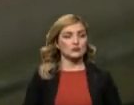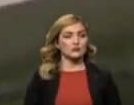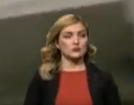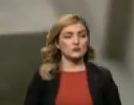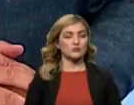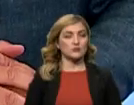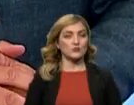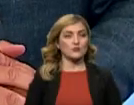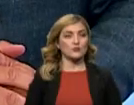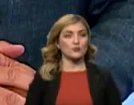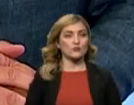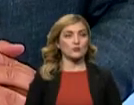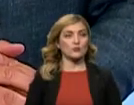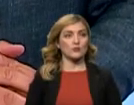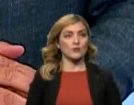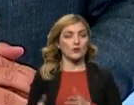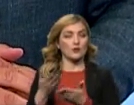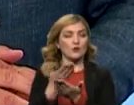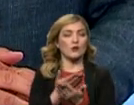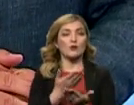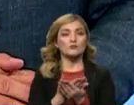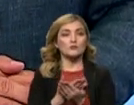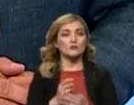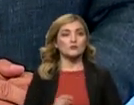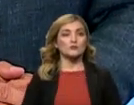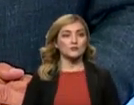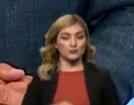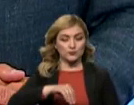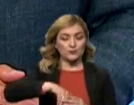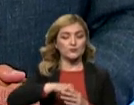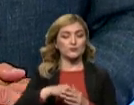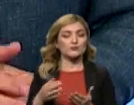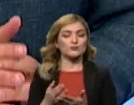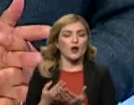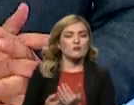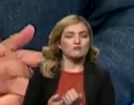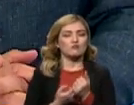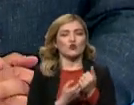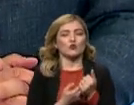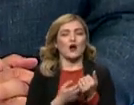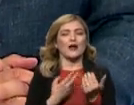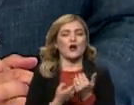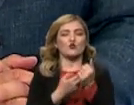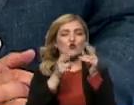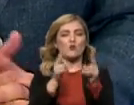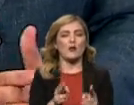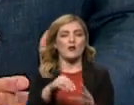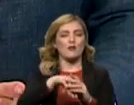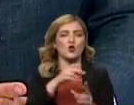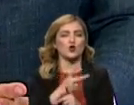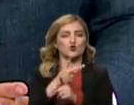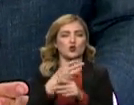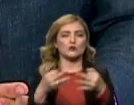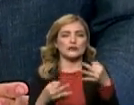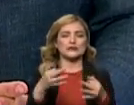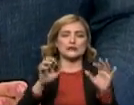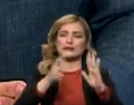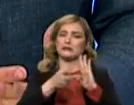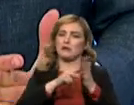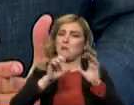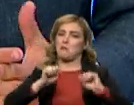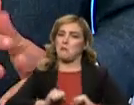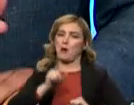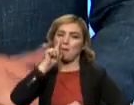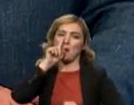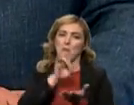horas. Una propuesta de optimización de recursos del talento humano dentro del Consejo de la Judicatura podría significar una